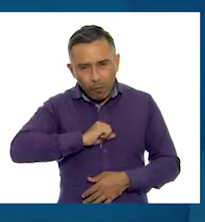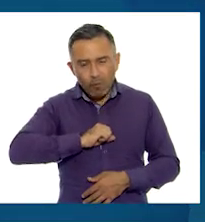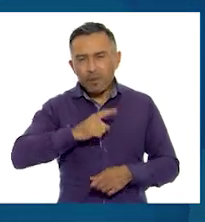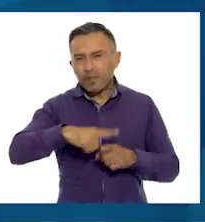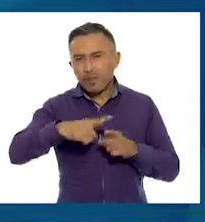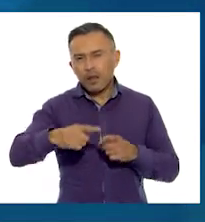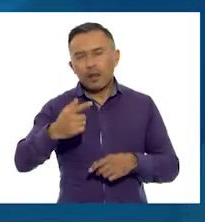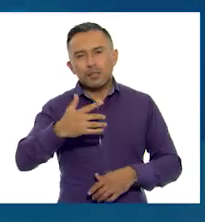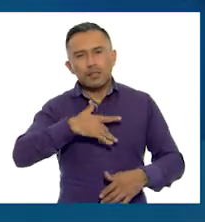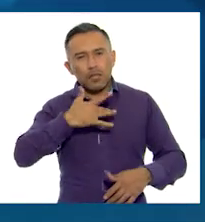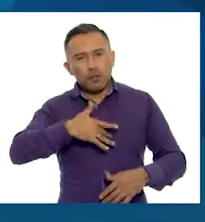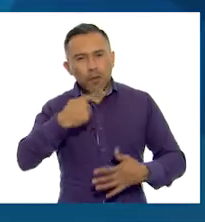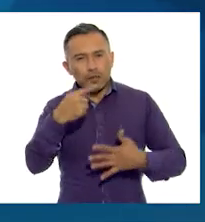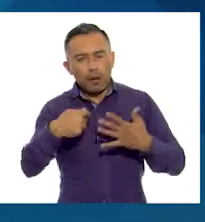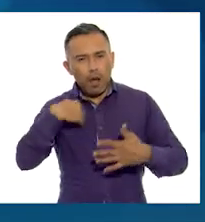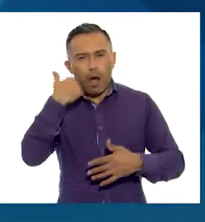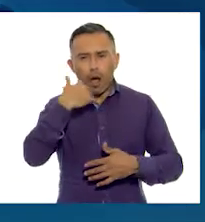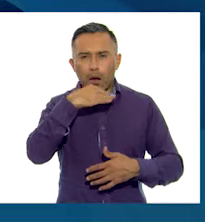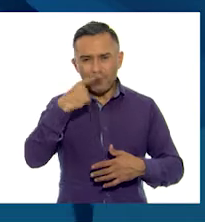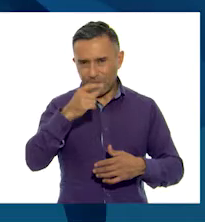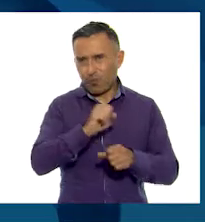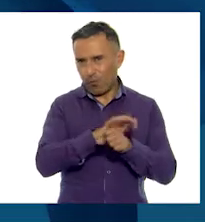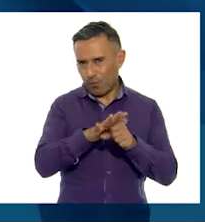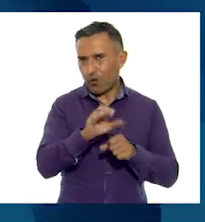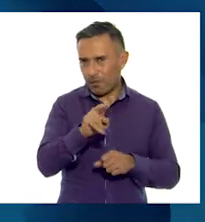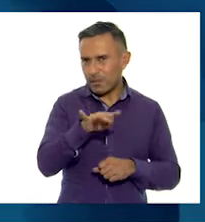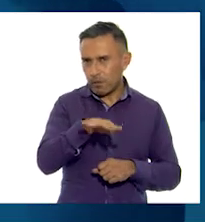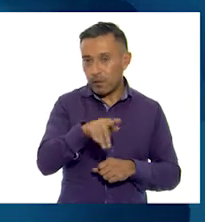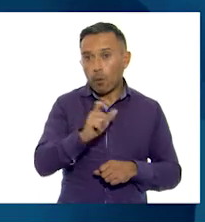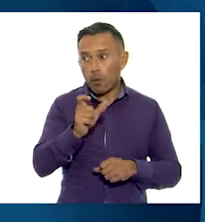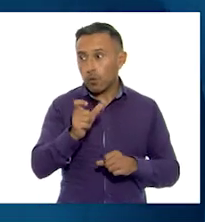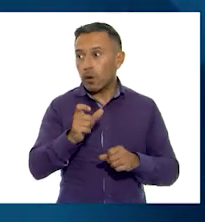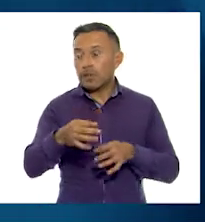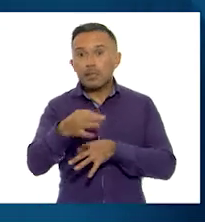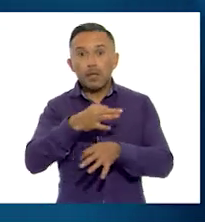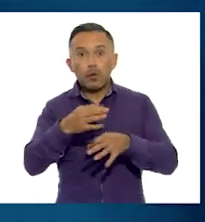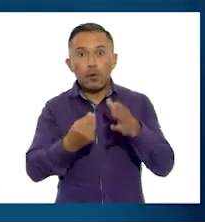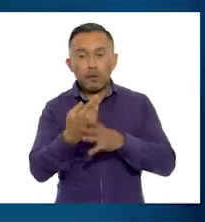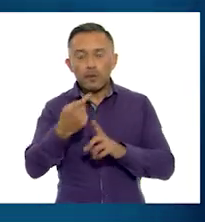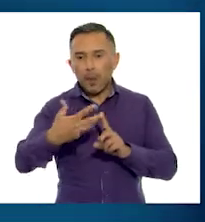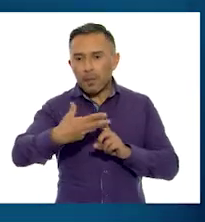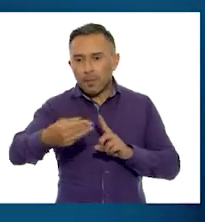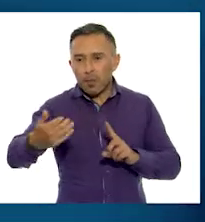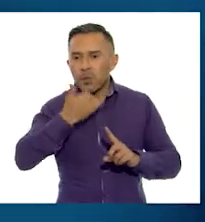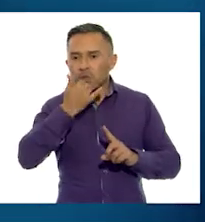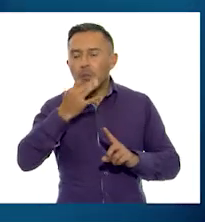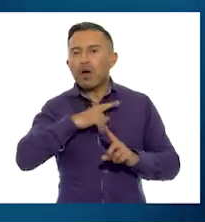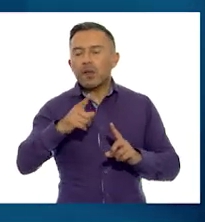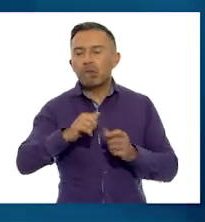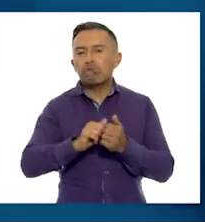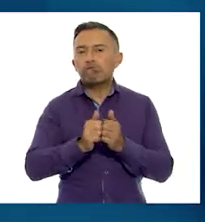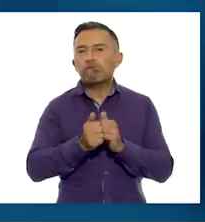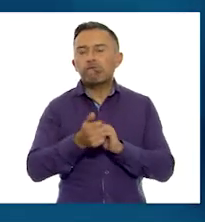leía, pero yo no comprendí muchas palabras y los pies de imagen